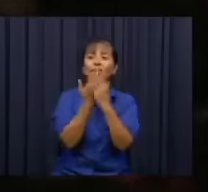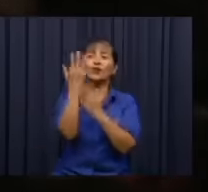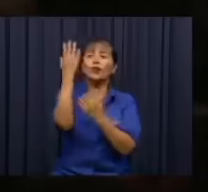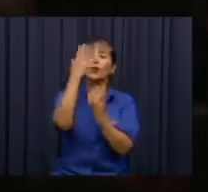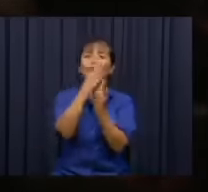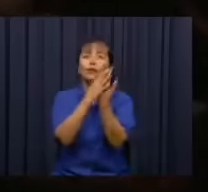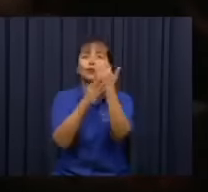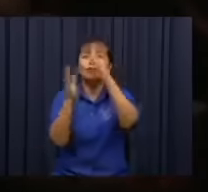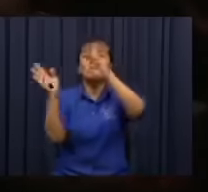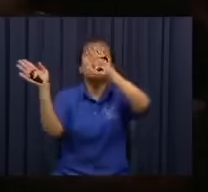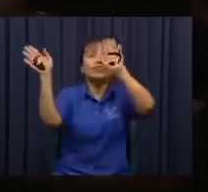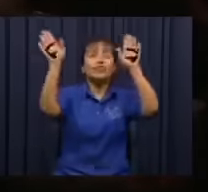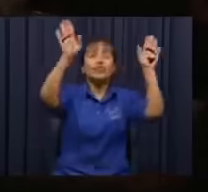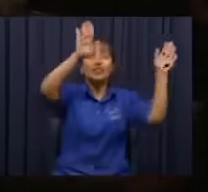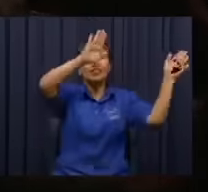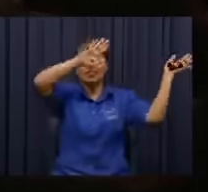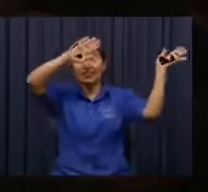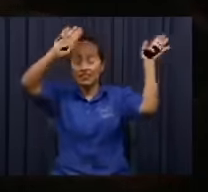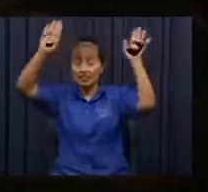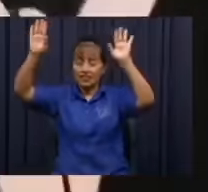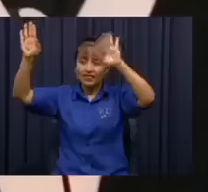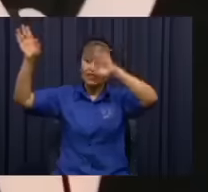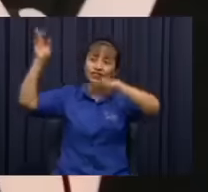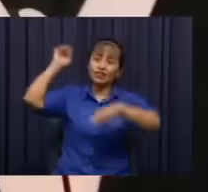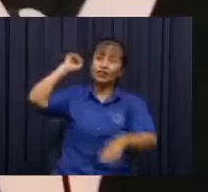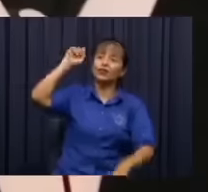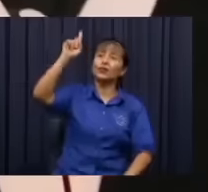Traigo mis manos llenas.